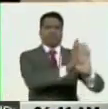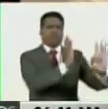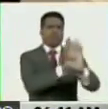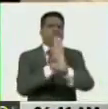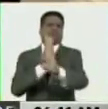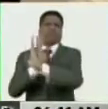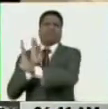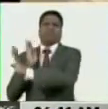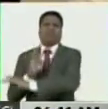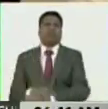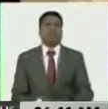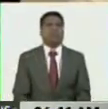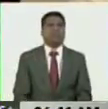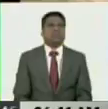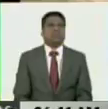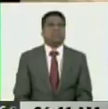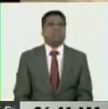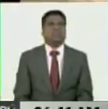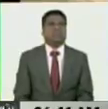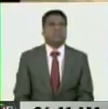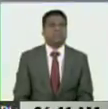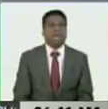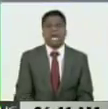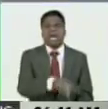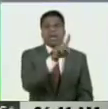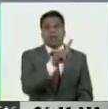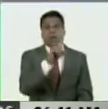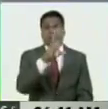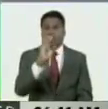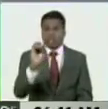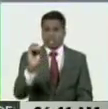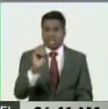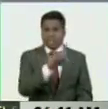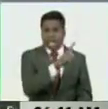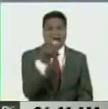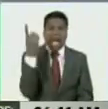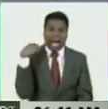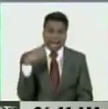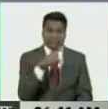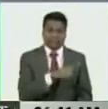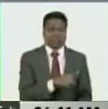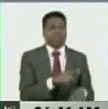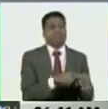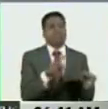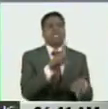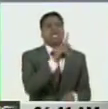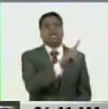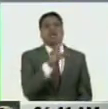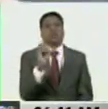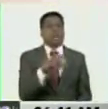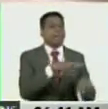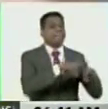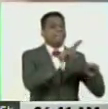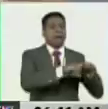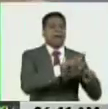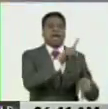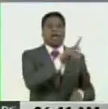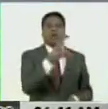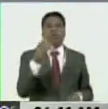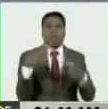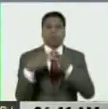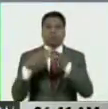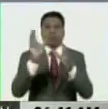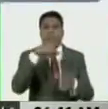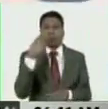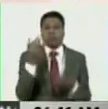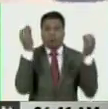10 partidos, ellos estaban inscritos y renovaban en los 10 partidos. ¿Por qué? Bueno, porque sencillamente se ponían de acuerdo